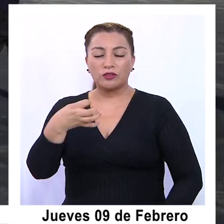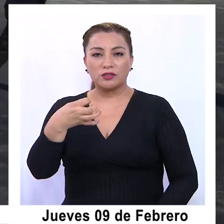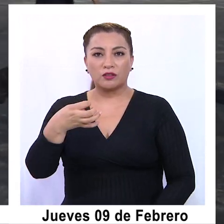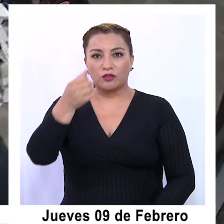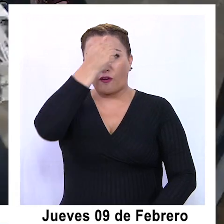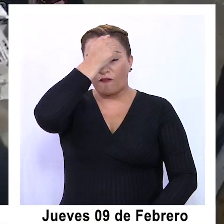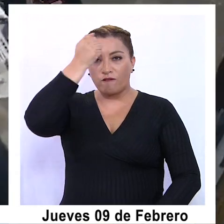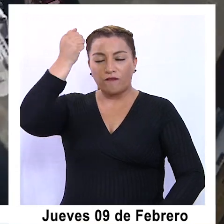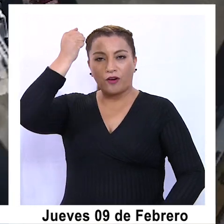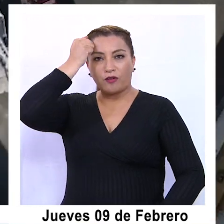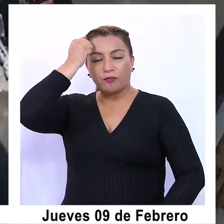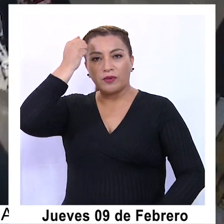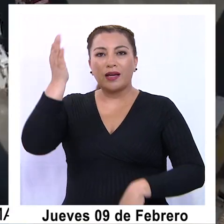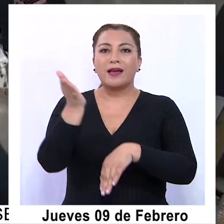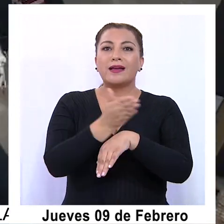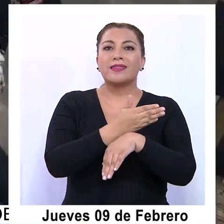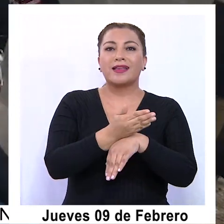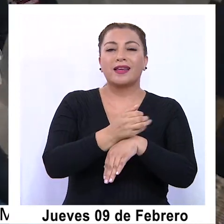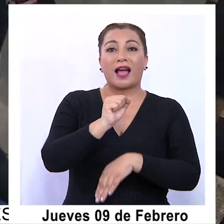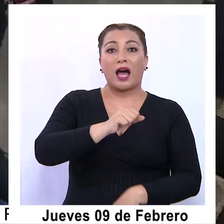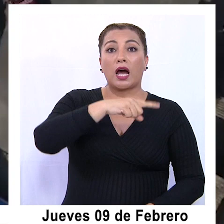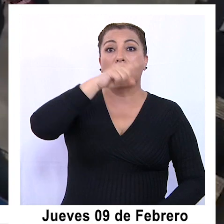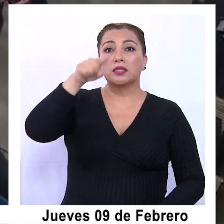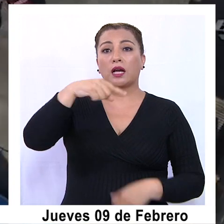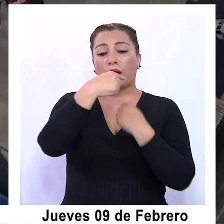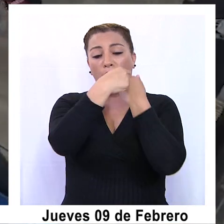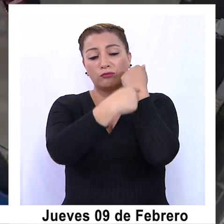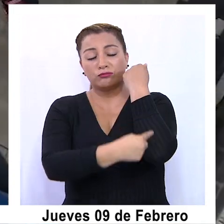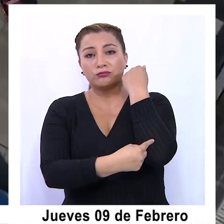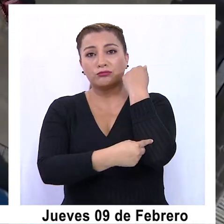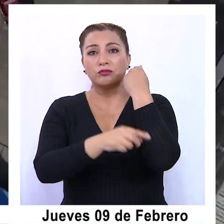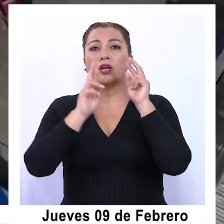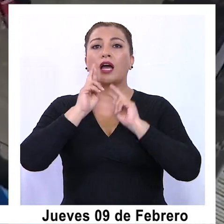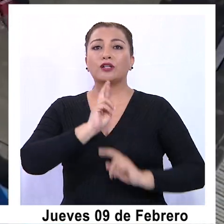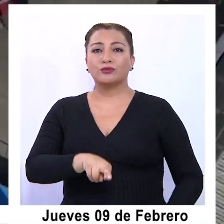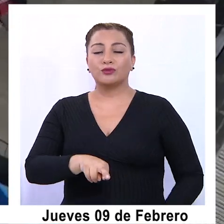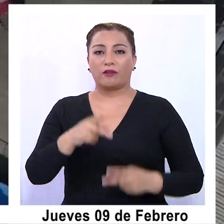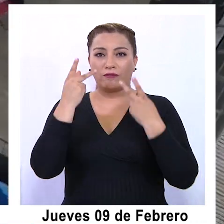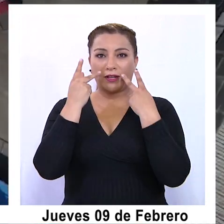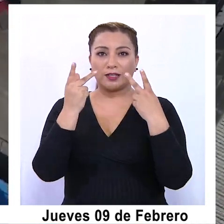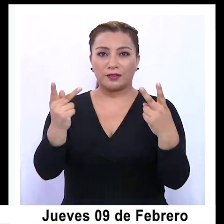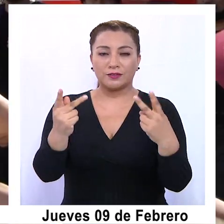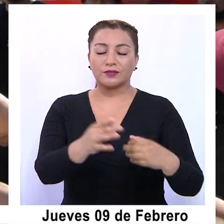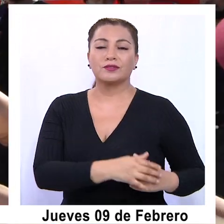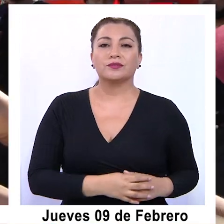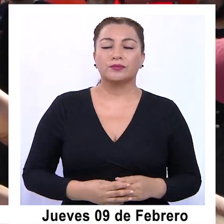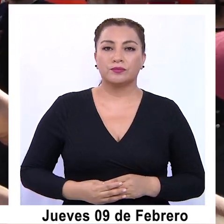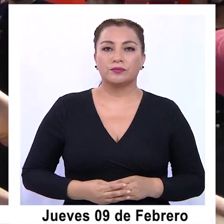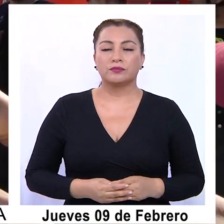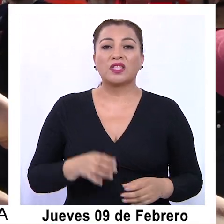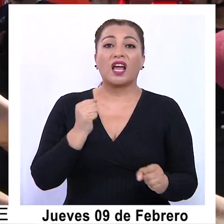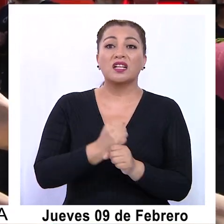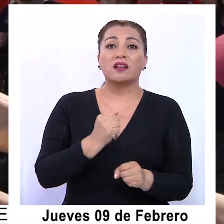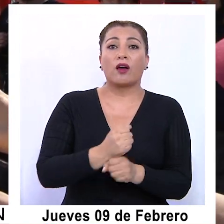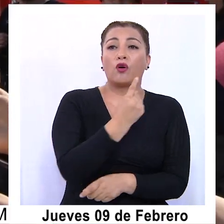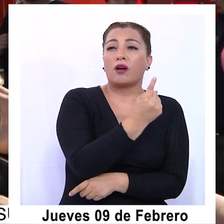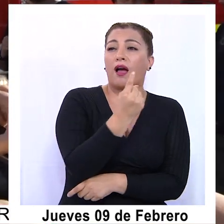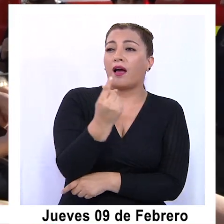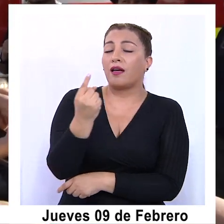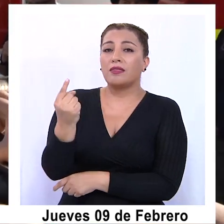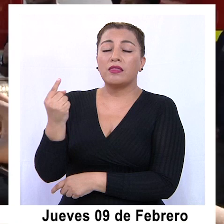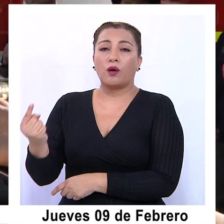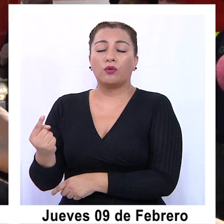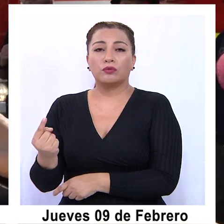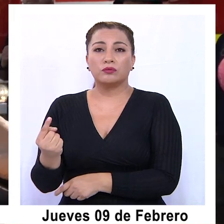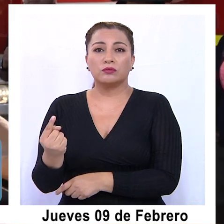los bomberos desde Arica hasta Atacama que se trasladarán al sur del país. El trabajo de ellos es, al